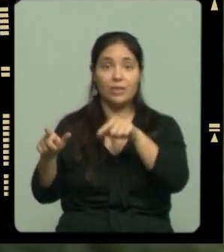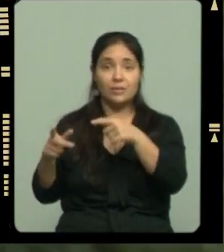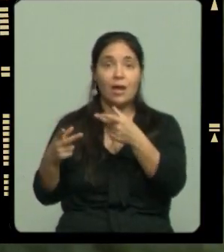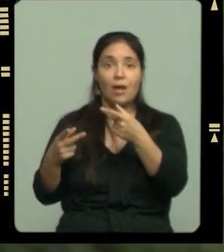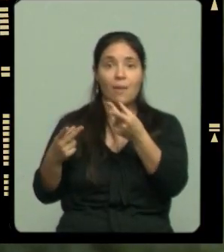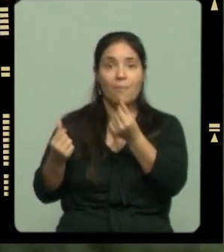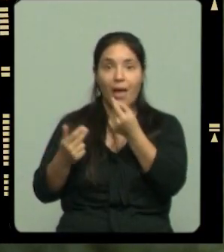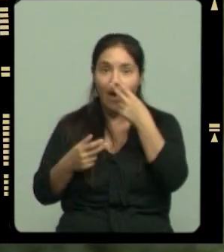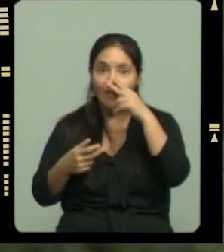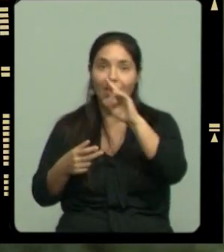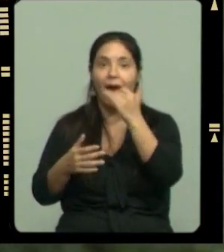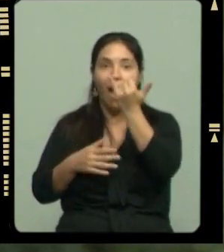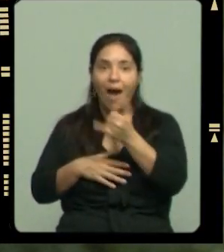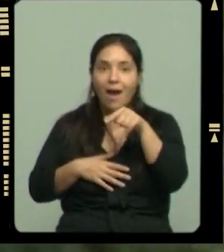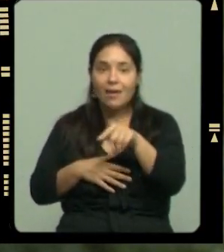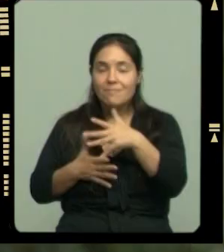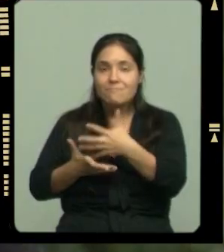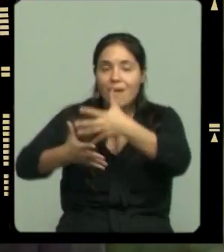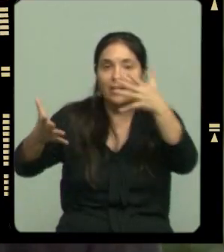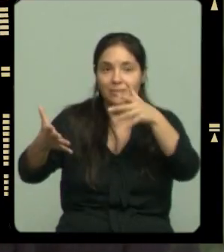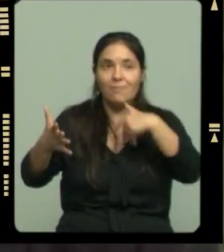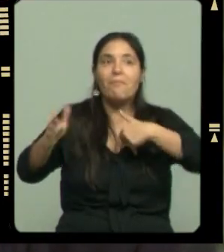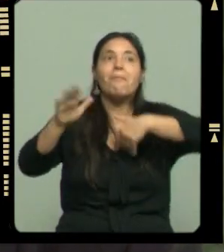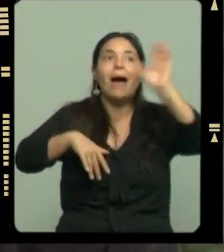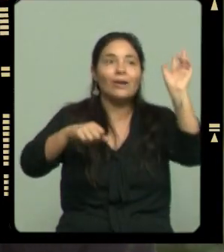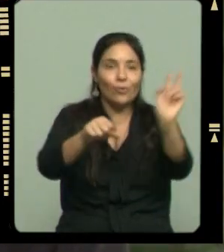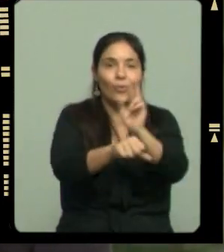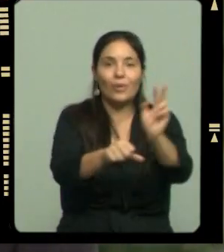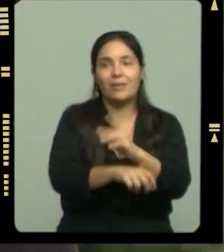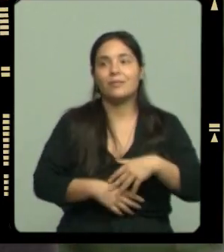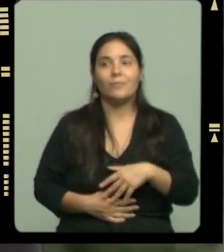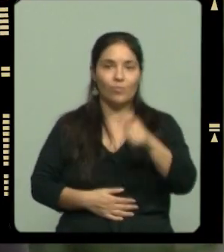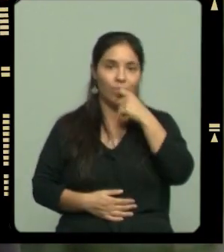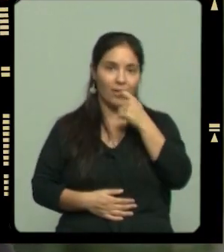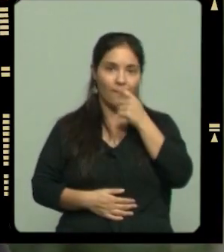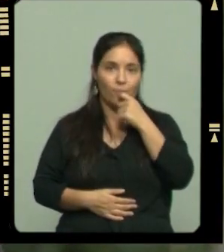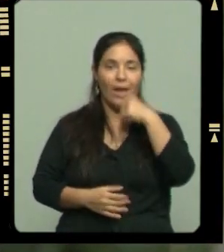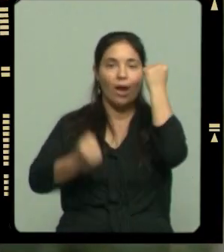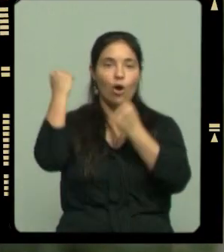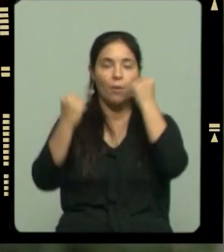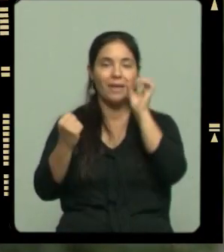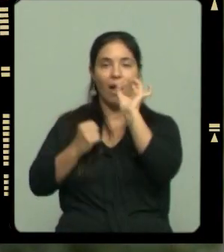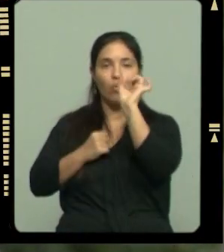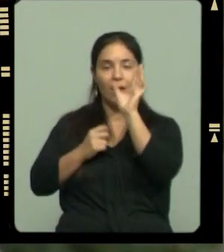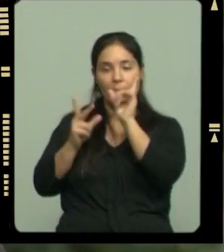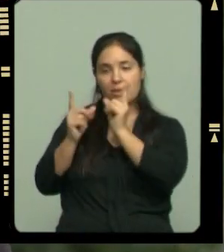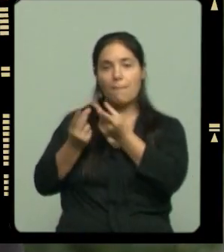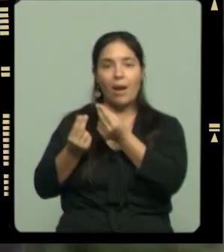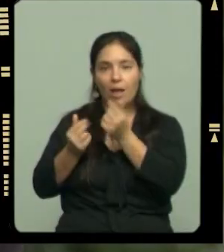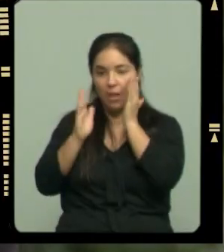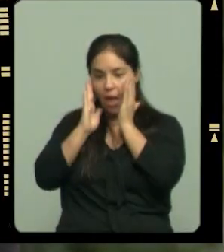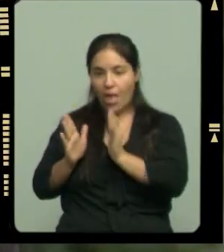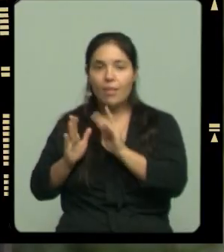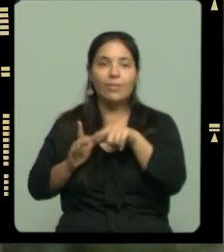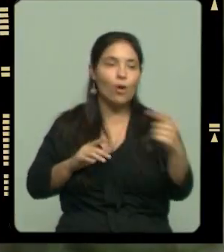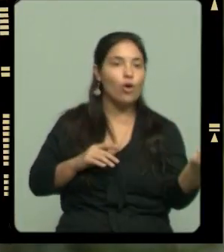poder adquisitivo, más la demanda y más trabaja por ella. O sea que sería un error seguir viendo solo la parte tangible de la economía como éxito y